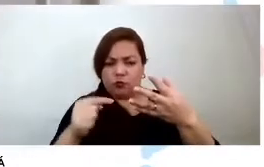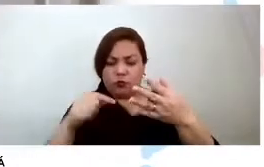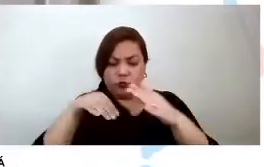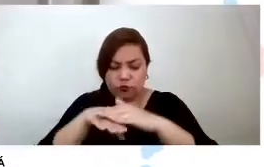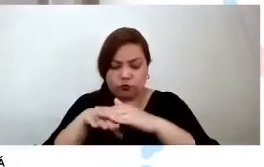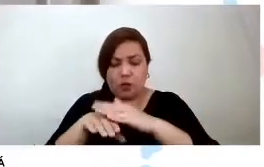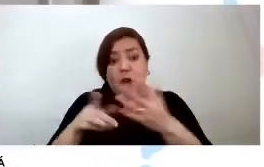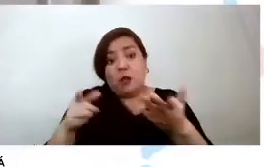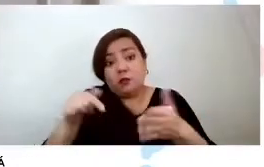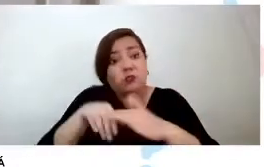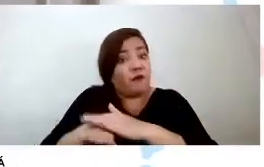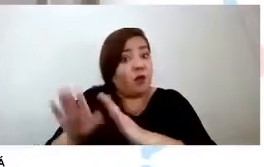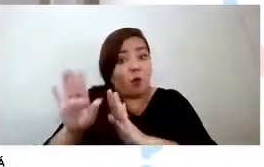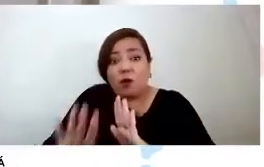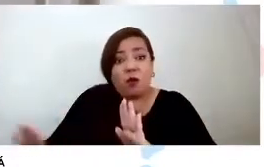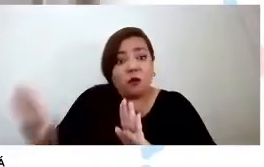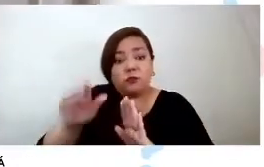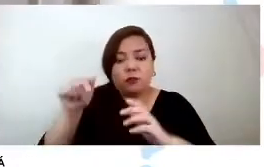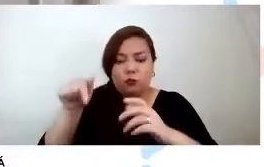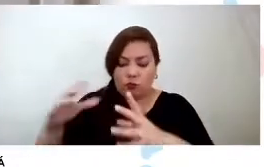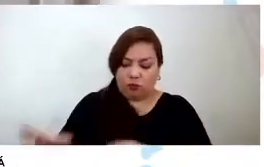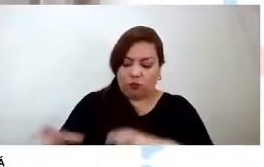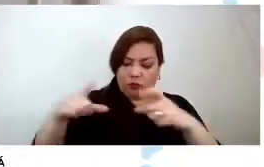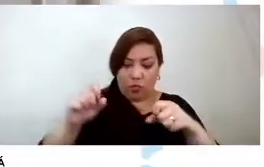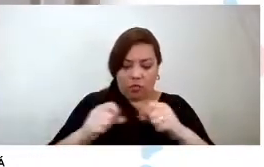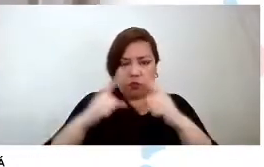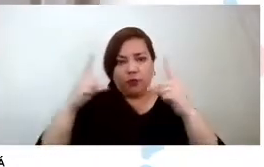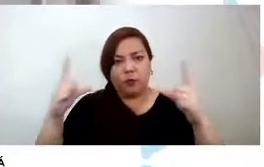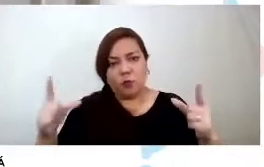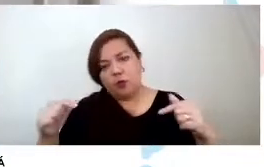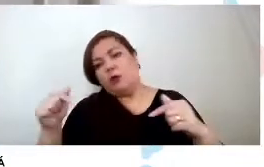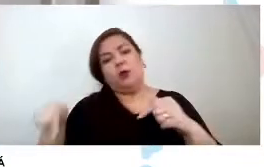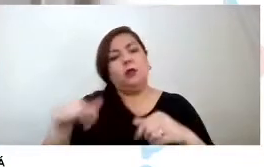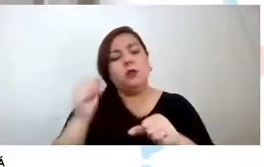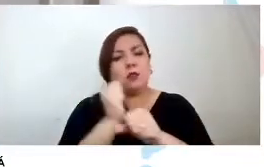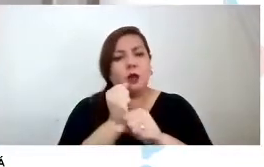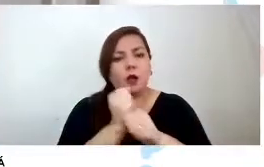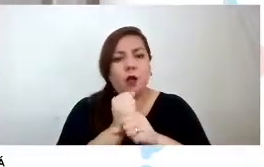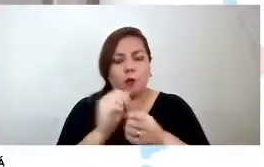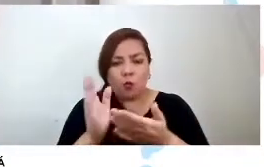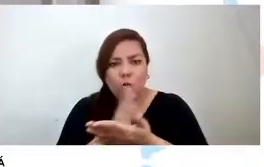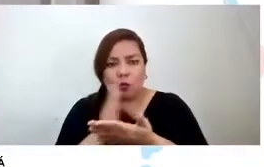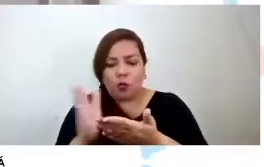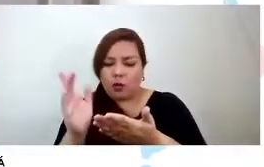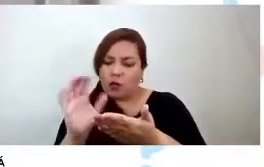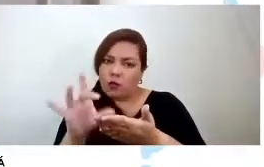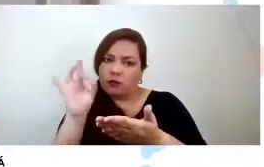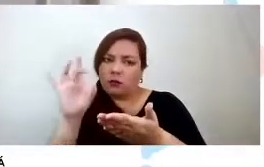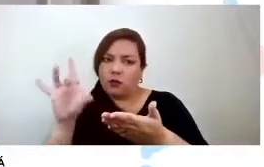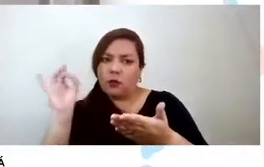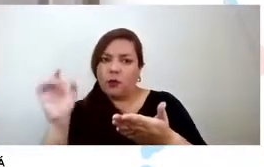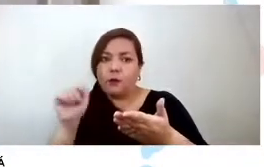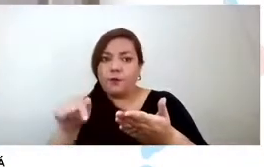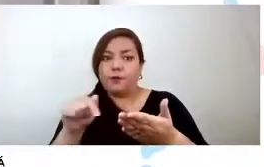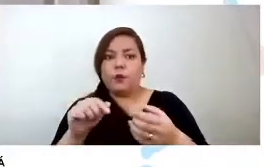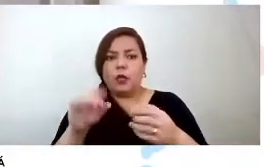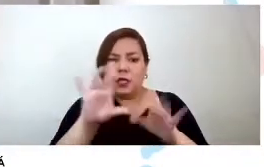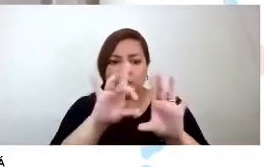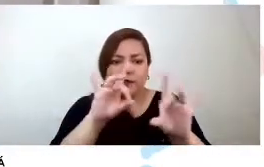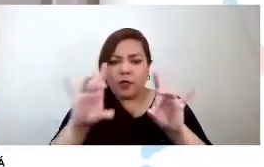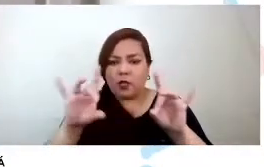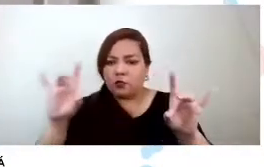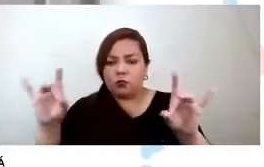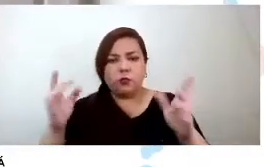nosotros en su catalogación, identificación, que nosotros vamos a llamar taxonómica, para